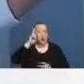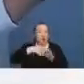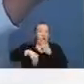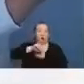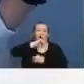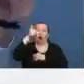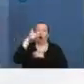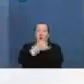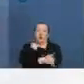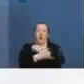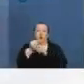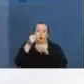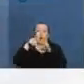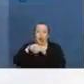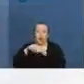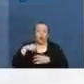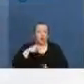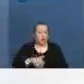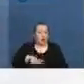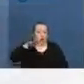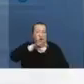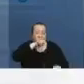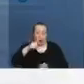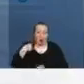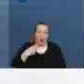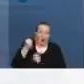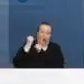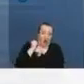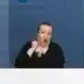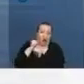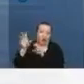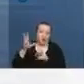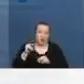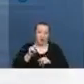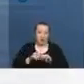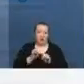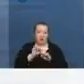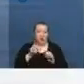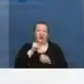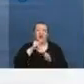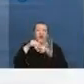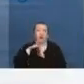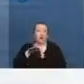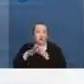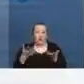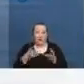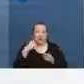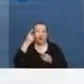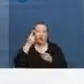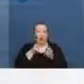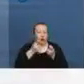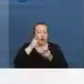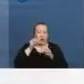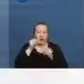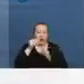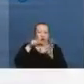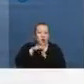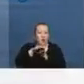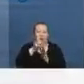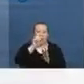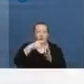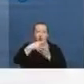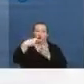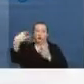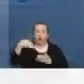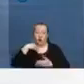desde que llegamos para el plata en saco o sea que envía a paraísos fiscales propósitos plata son un movimiento electrónico y lo que no dice es que es cabo